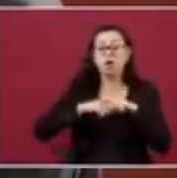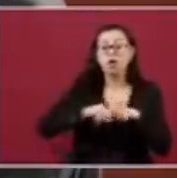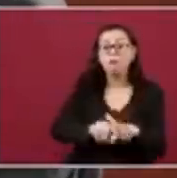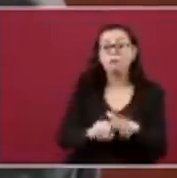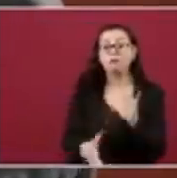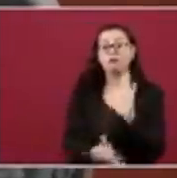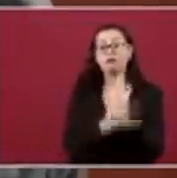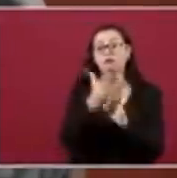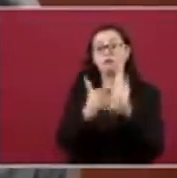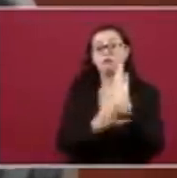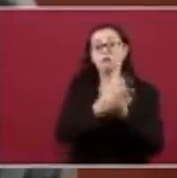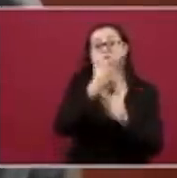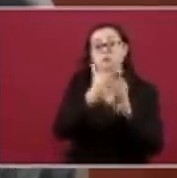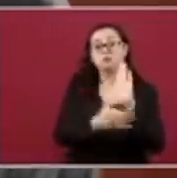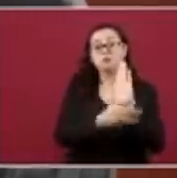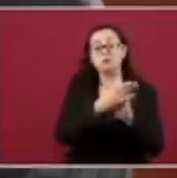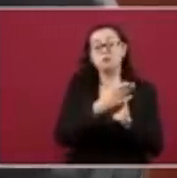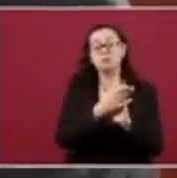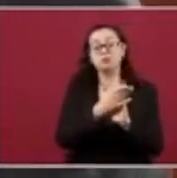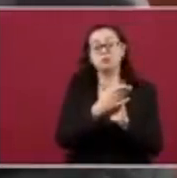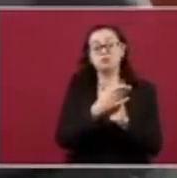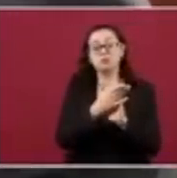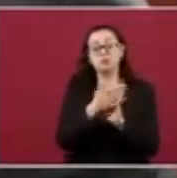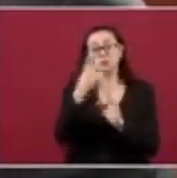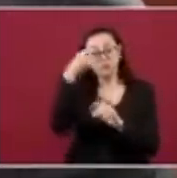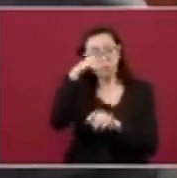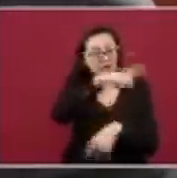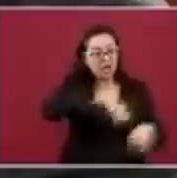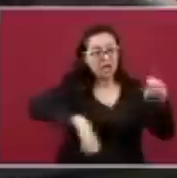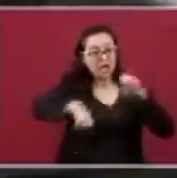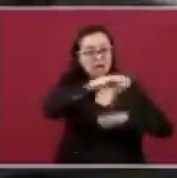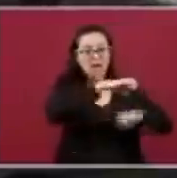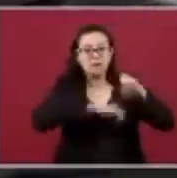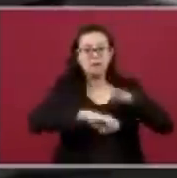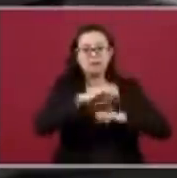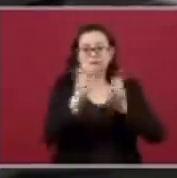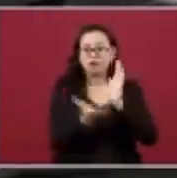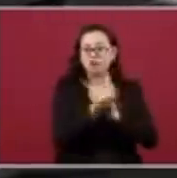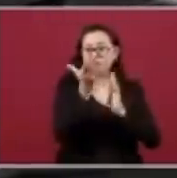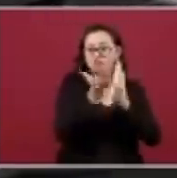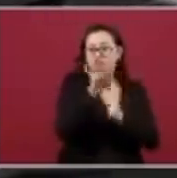para beneficio de compañías constructoras